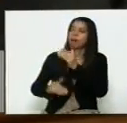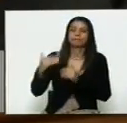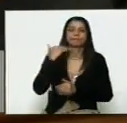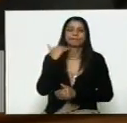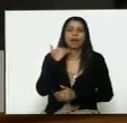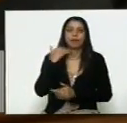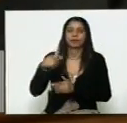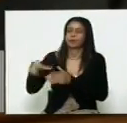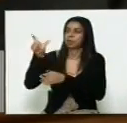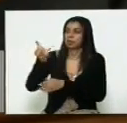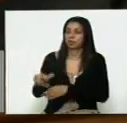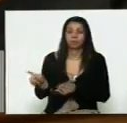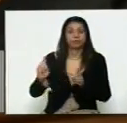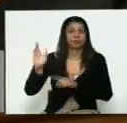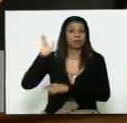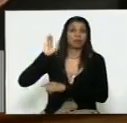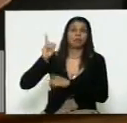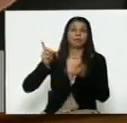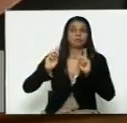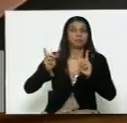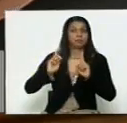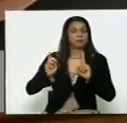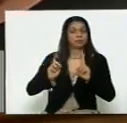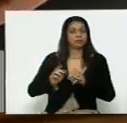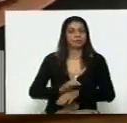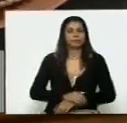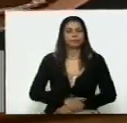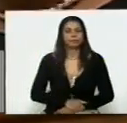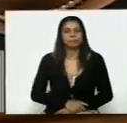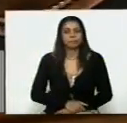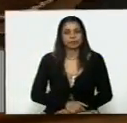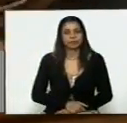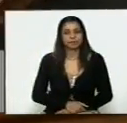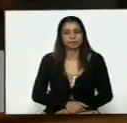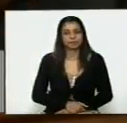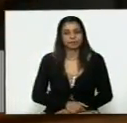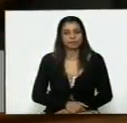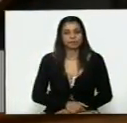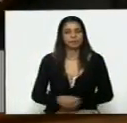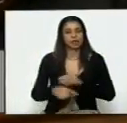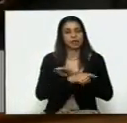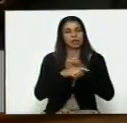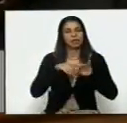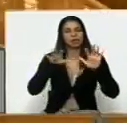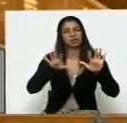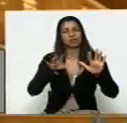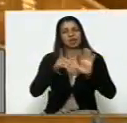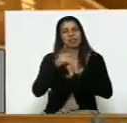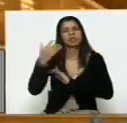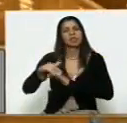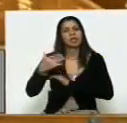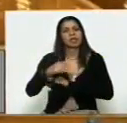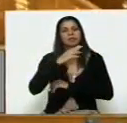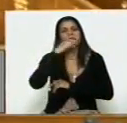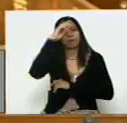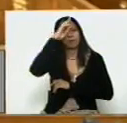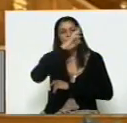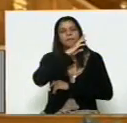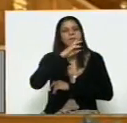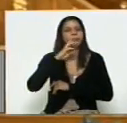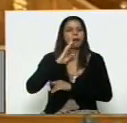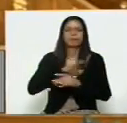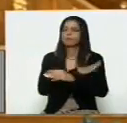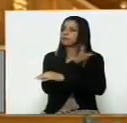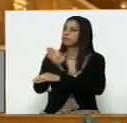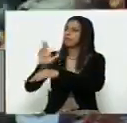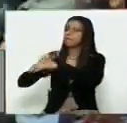a sus actividades educativas. Es todo. En consideración, artículo 10 sobre derechos de la madre y del padre para asistir a la